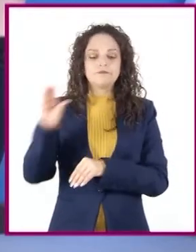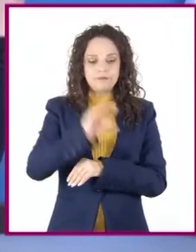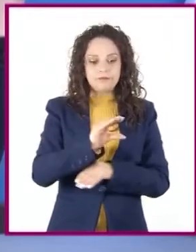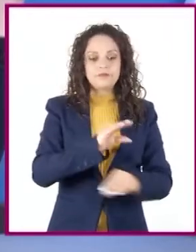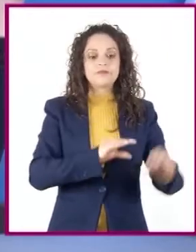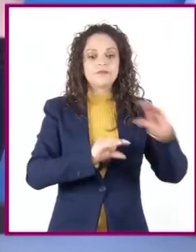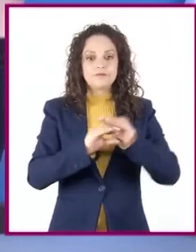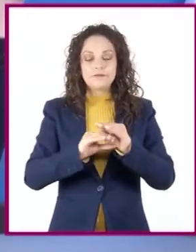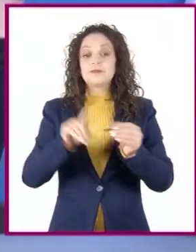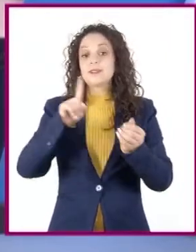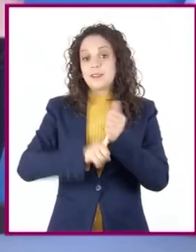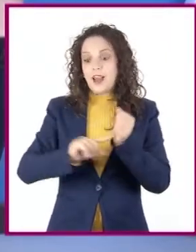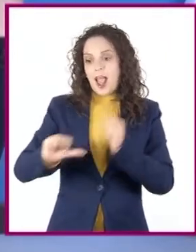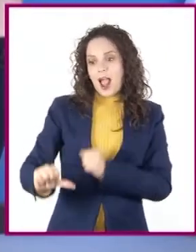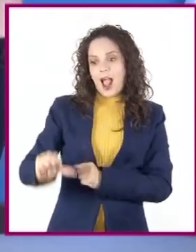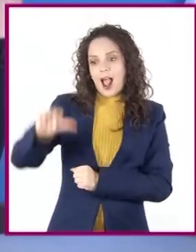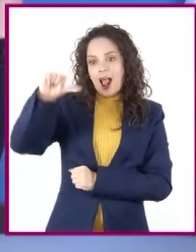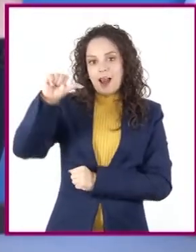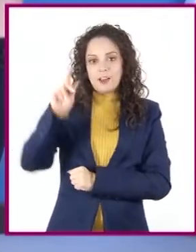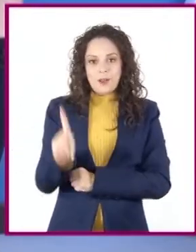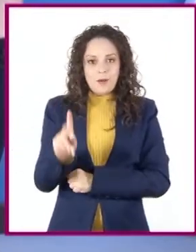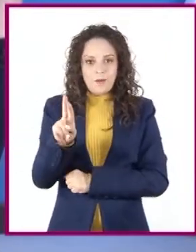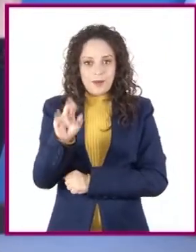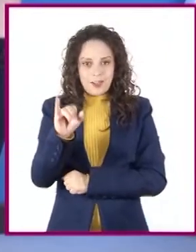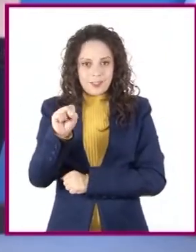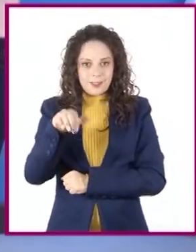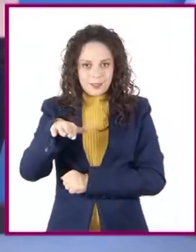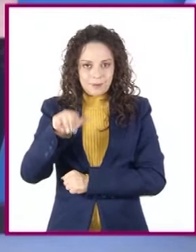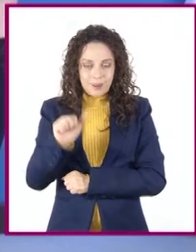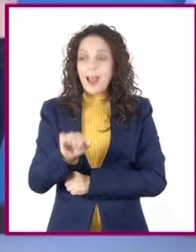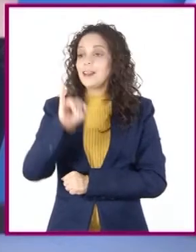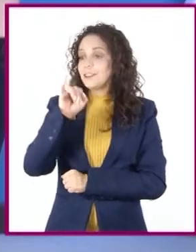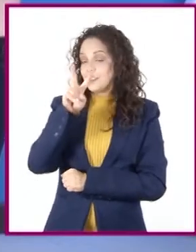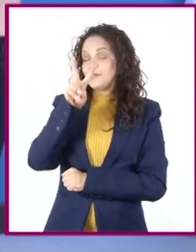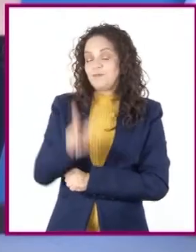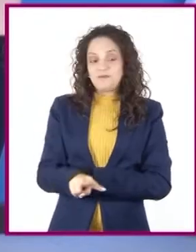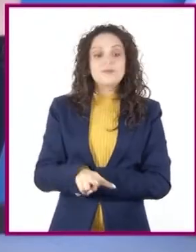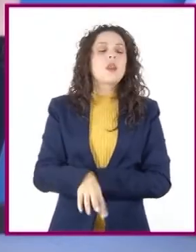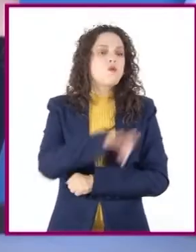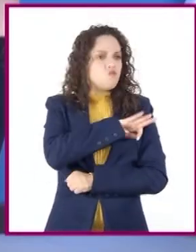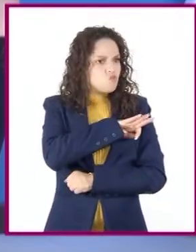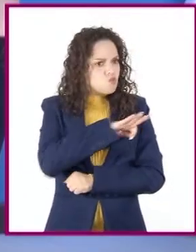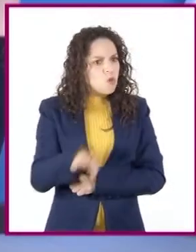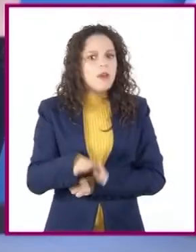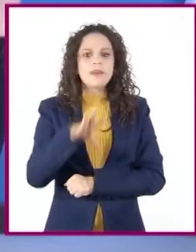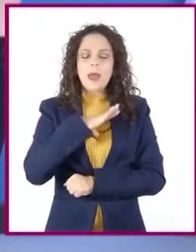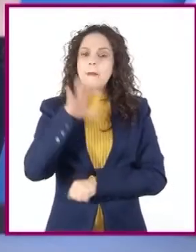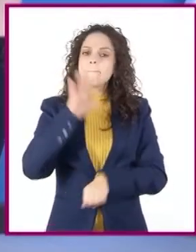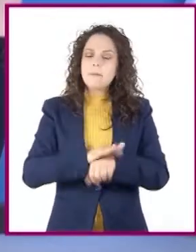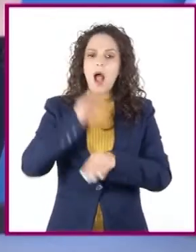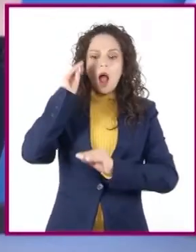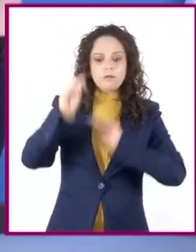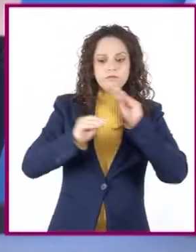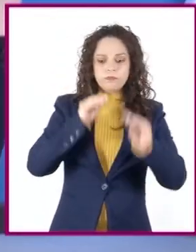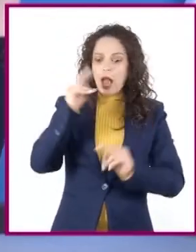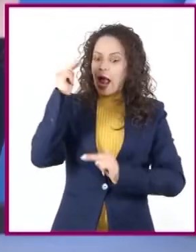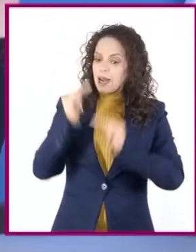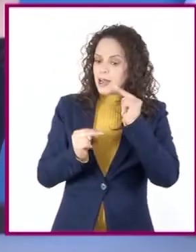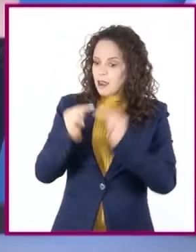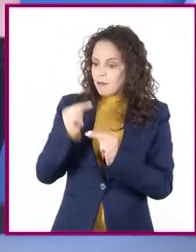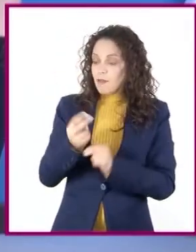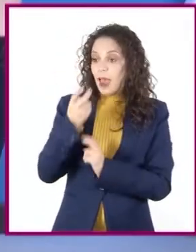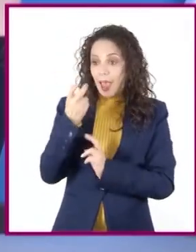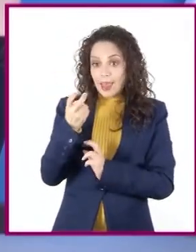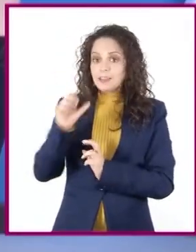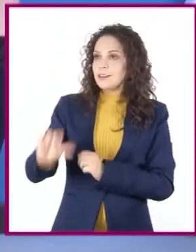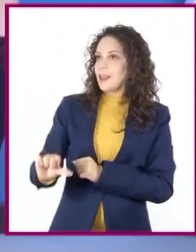la altura del prisma. En efecto, es posible agregar niveles a la base del prisma, lo que hace que la altura